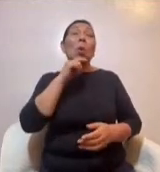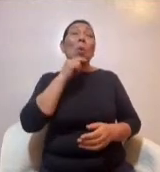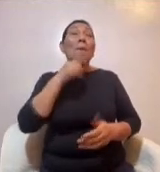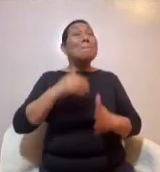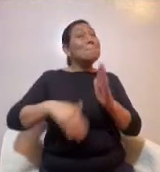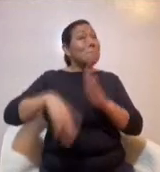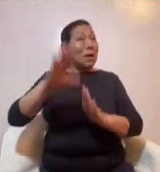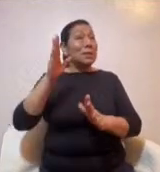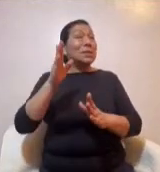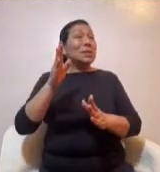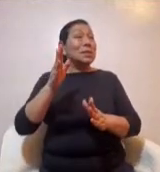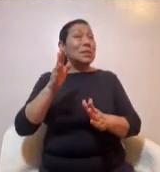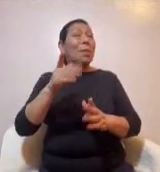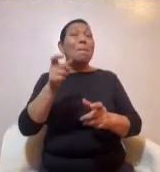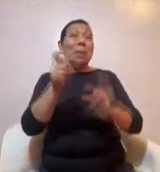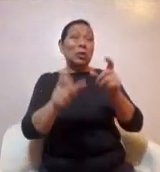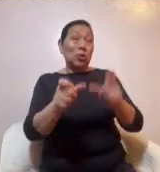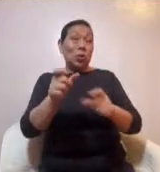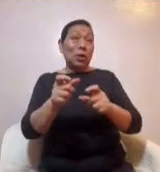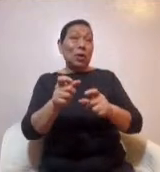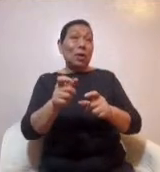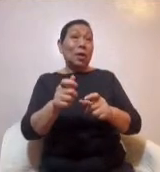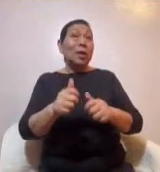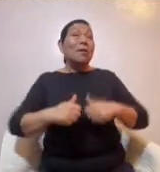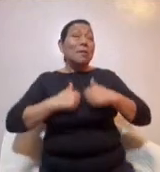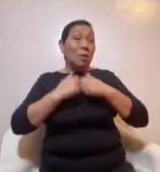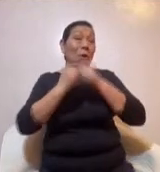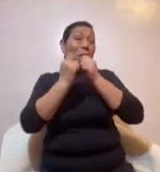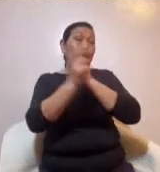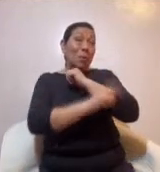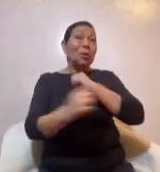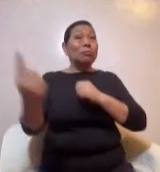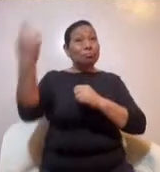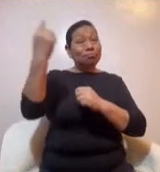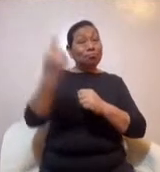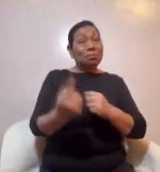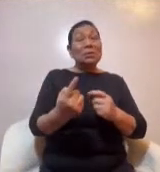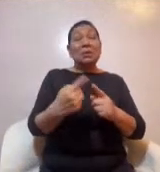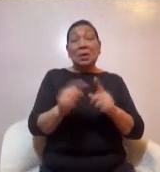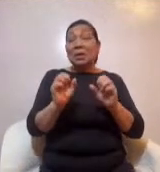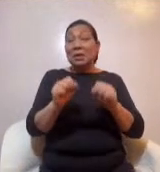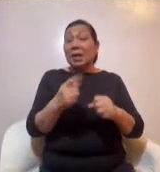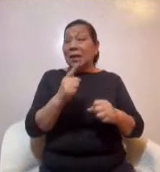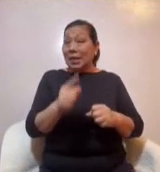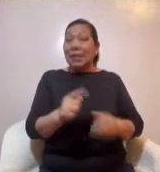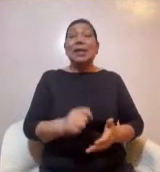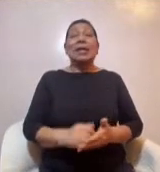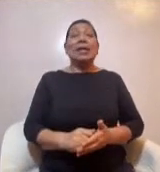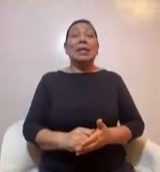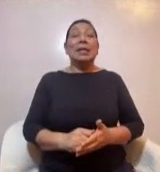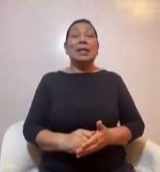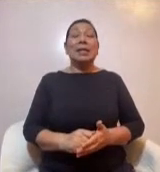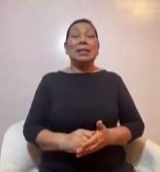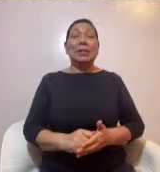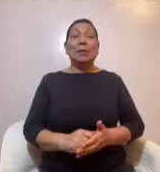específico las mujeres migrantes, ¿no? eso, entonces creo que